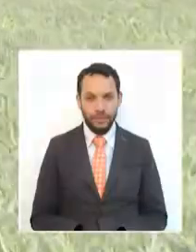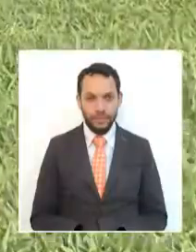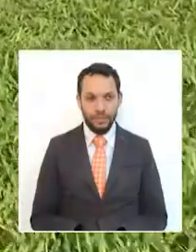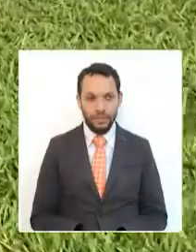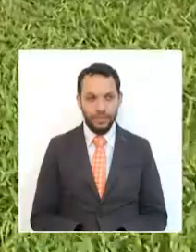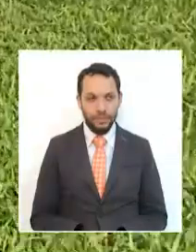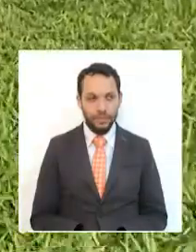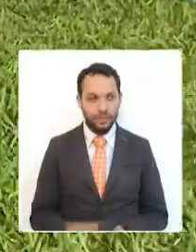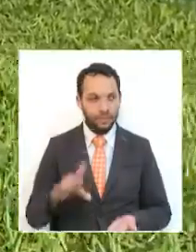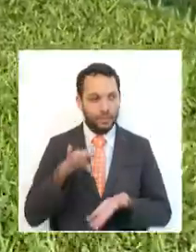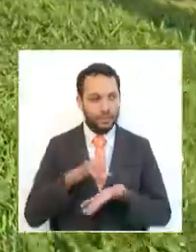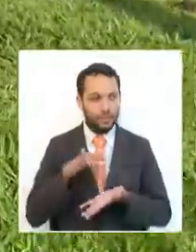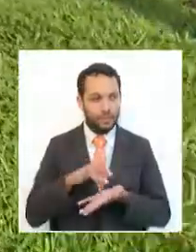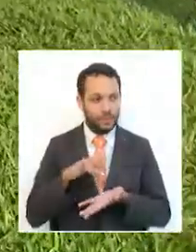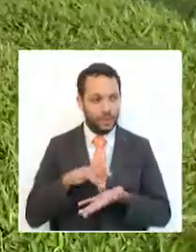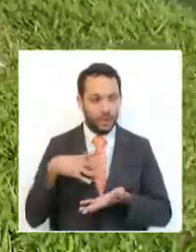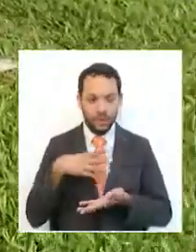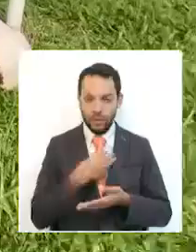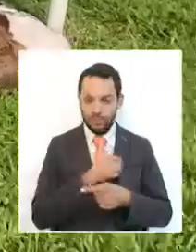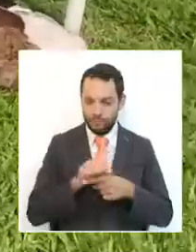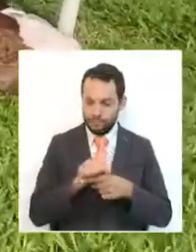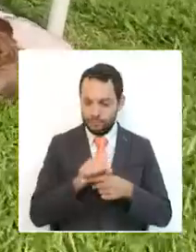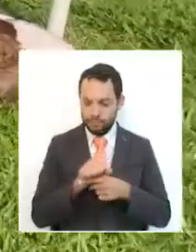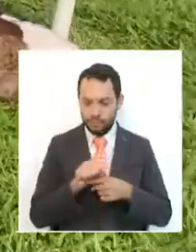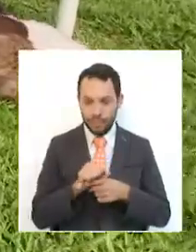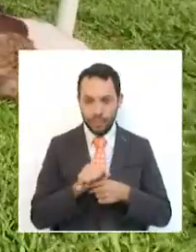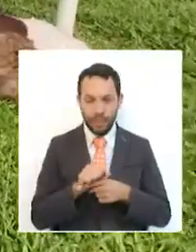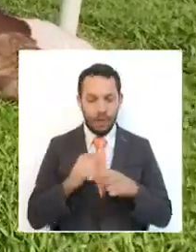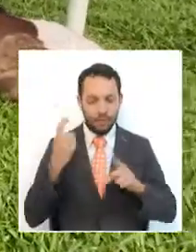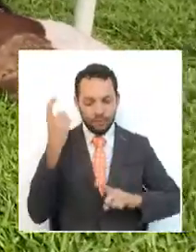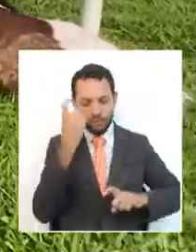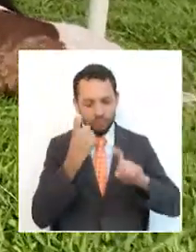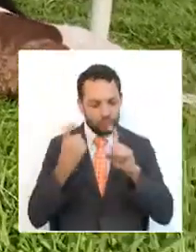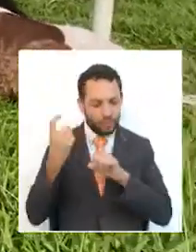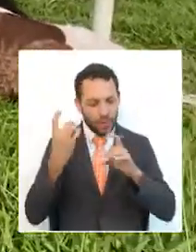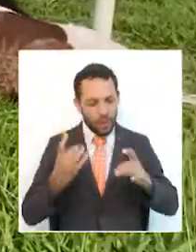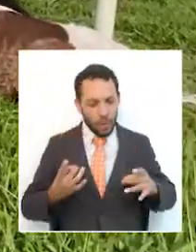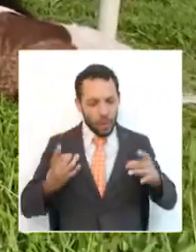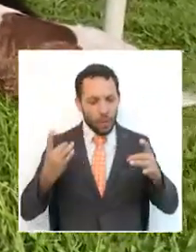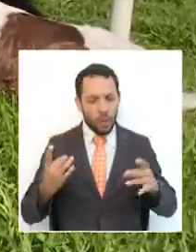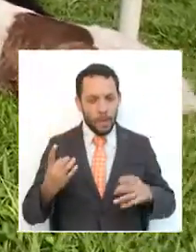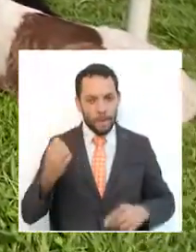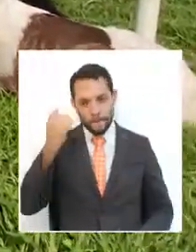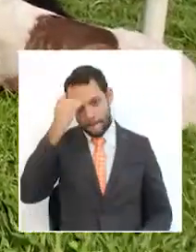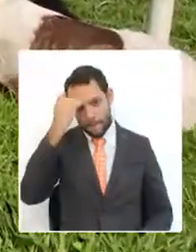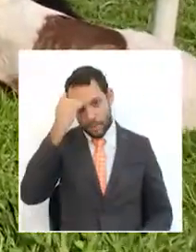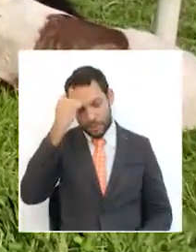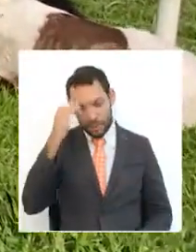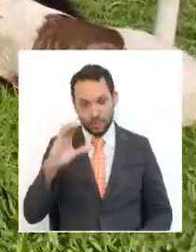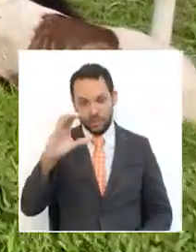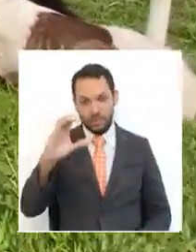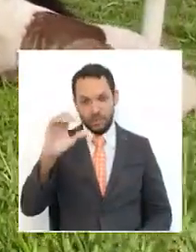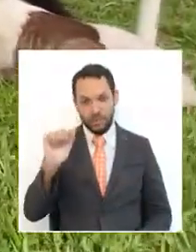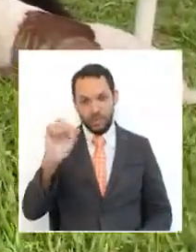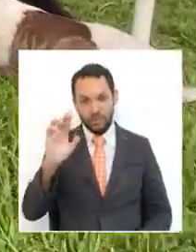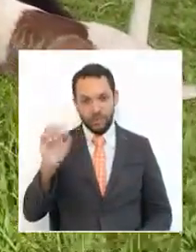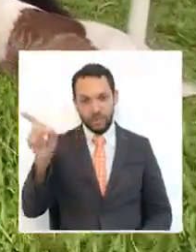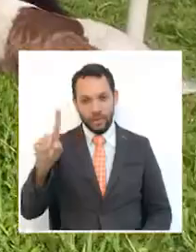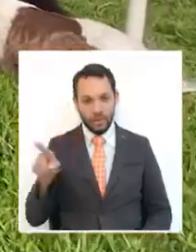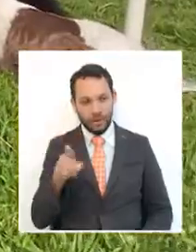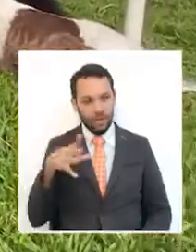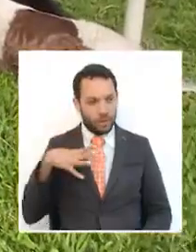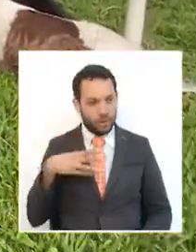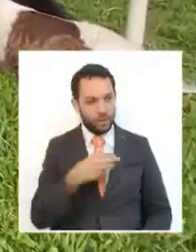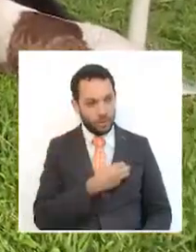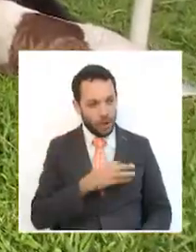en este momento estábamos en la sección de hecho la del diafragma con el doctor carlos montoya médico es pediatra efecto logo y mientras hacíamos de